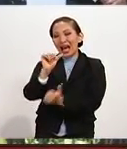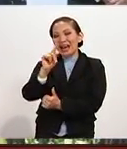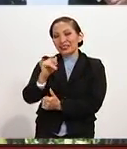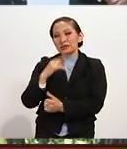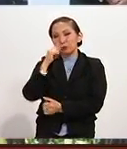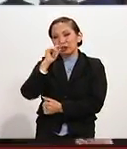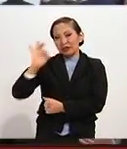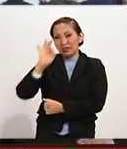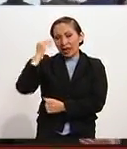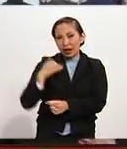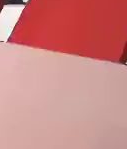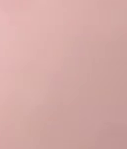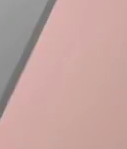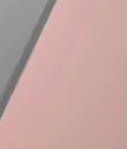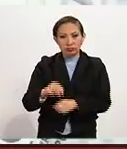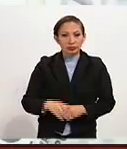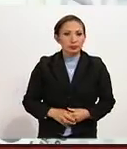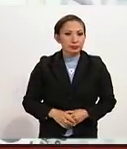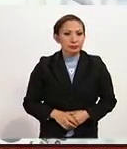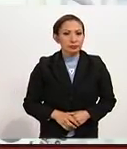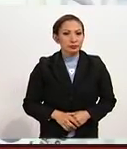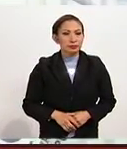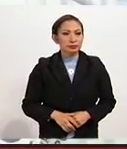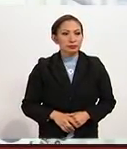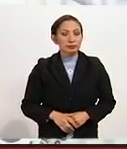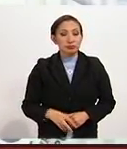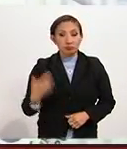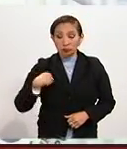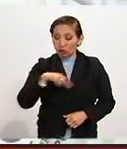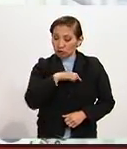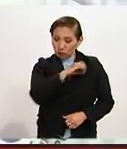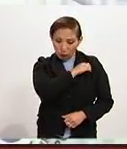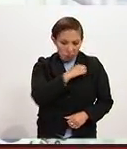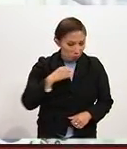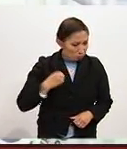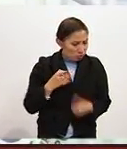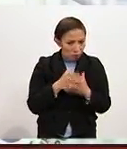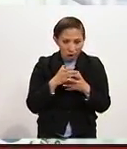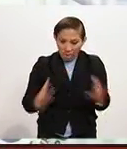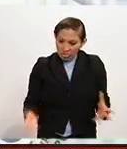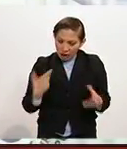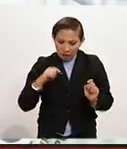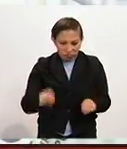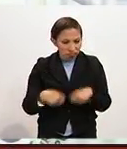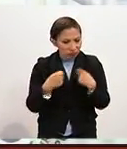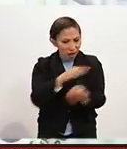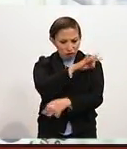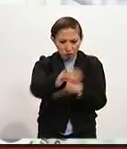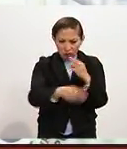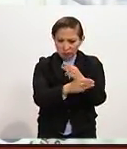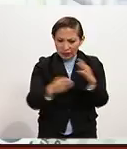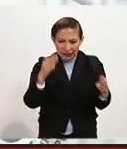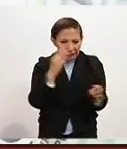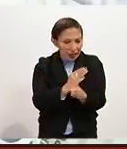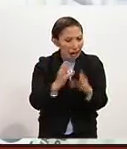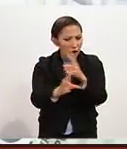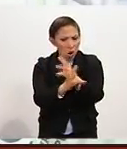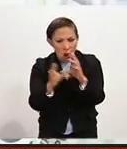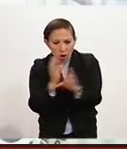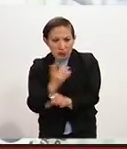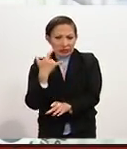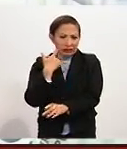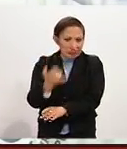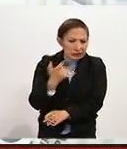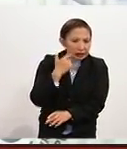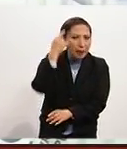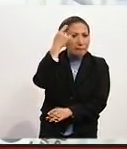de la Policía Federal Ministerial. Nuestro compromiso será disponer de todos los recursos y